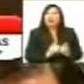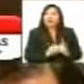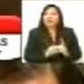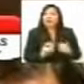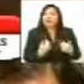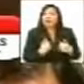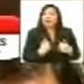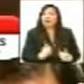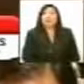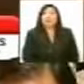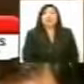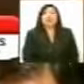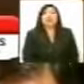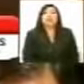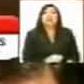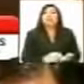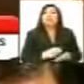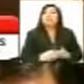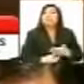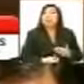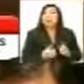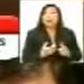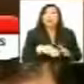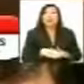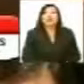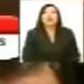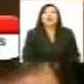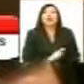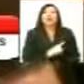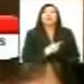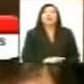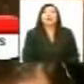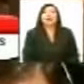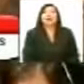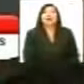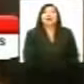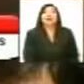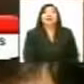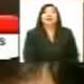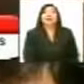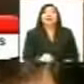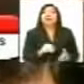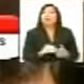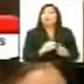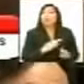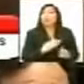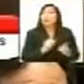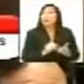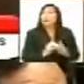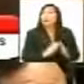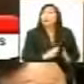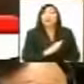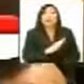reformas tuvieran la trascendencia y el contenido fuerte que realmente impulsar estos temas de